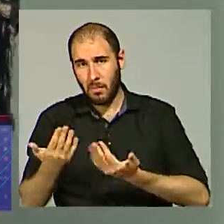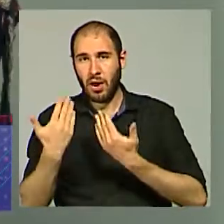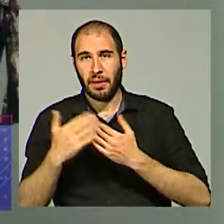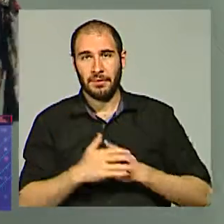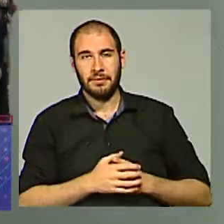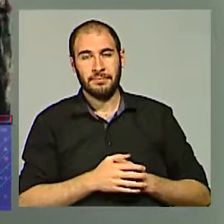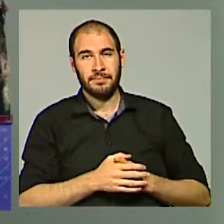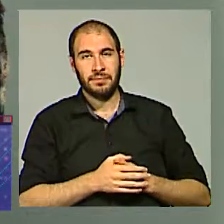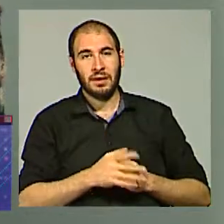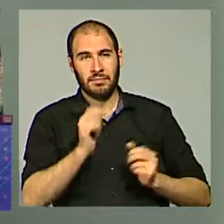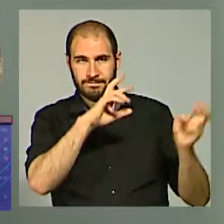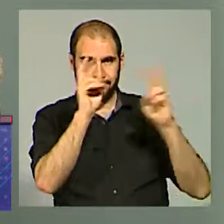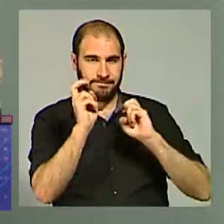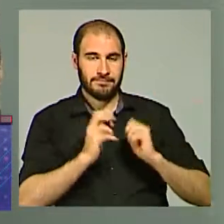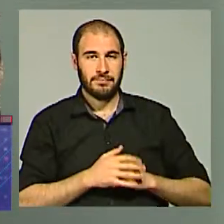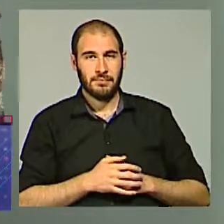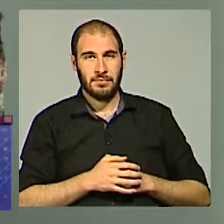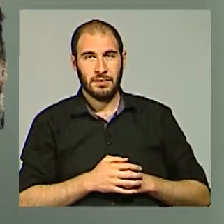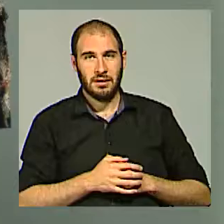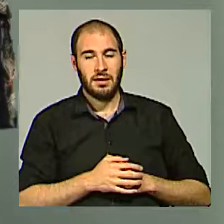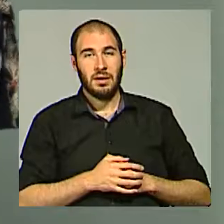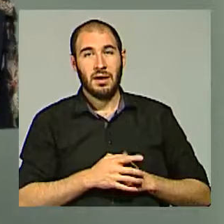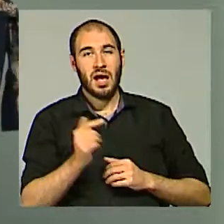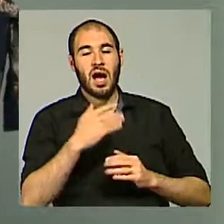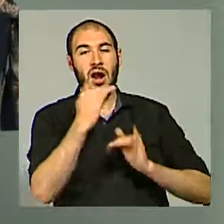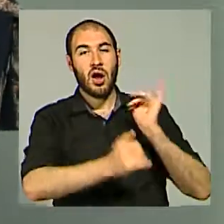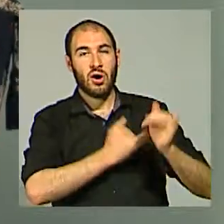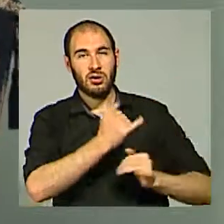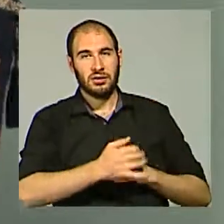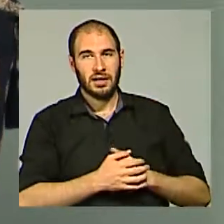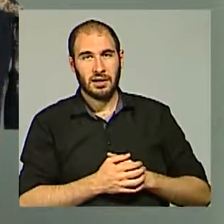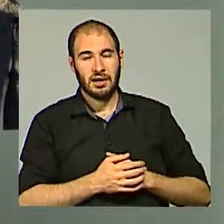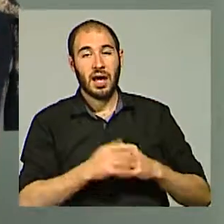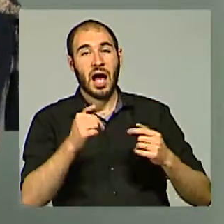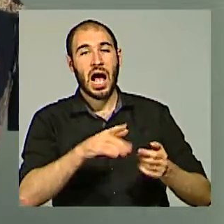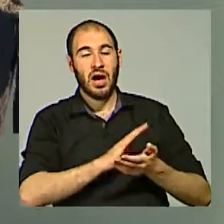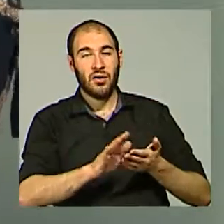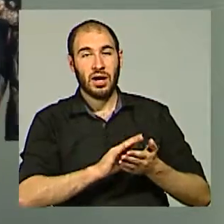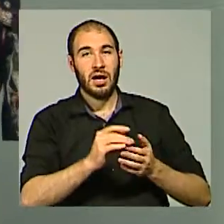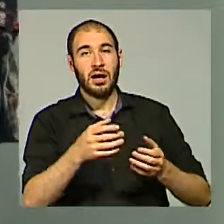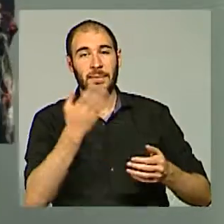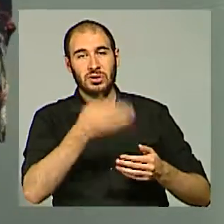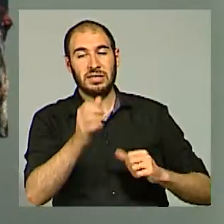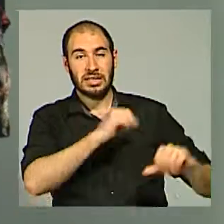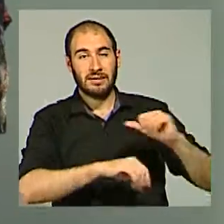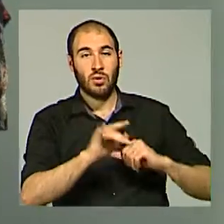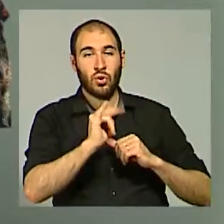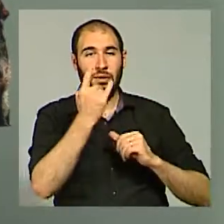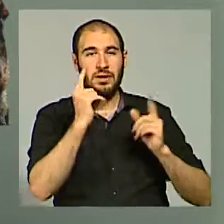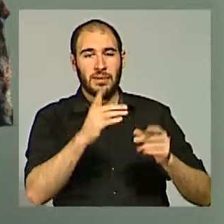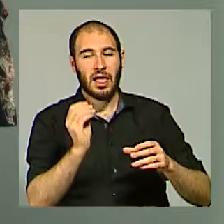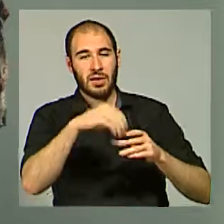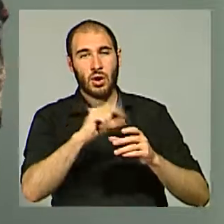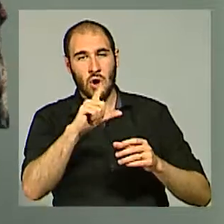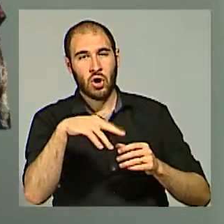así es bueno vamos a cambiar de tema tenemos que referirnos puntualmente a la actualidad del presente de los científicos tanto universitarios como los que forman